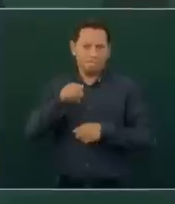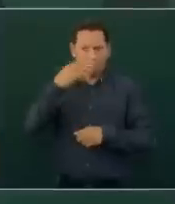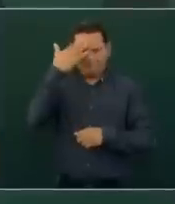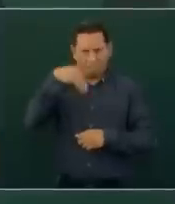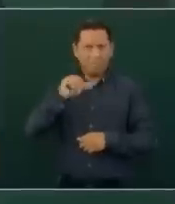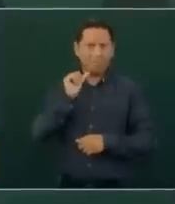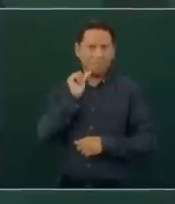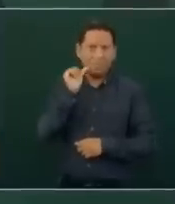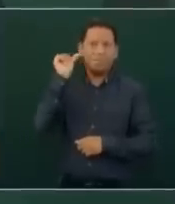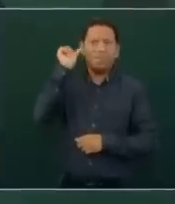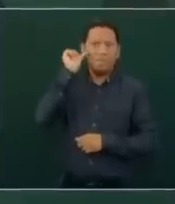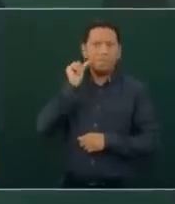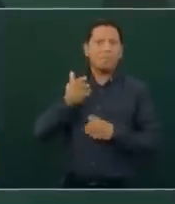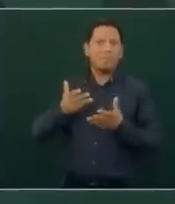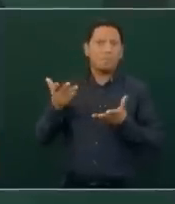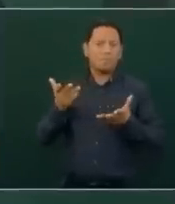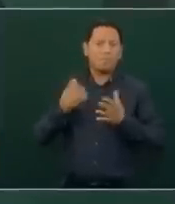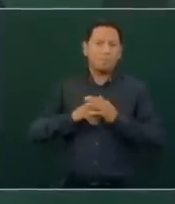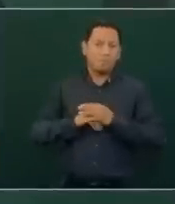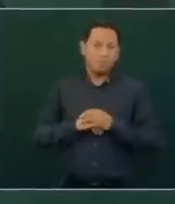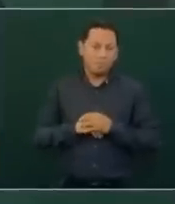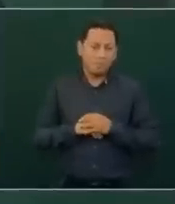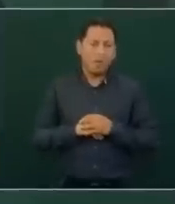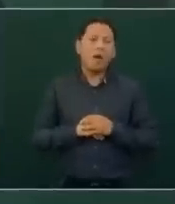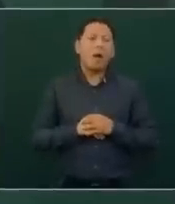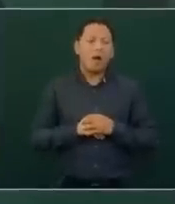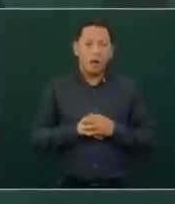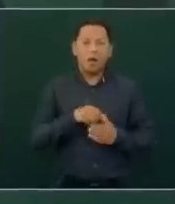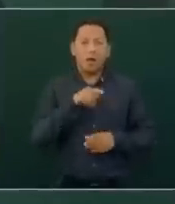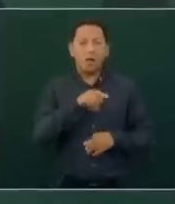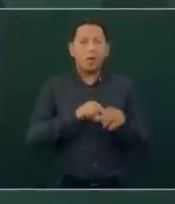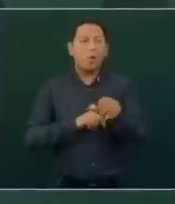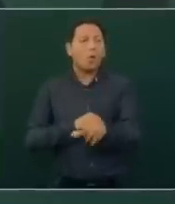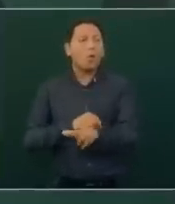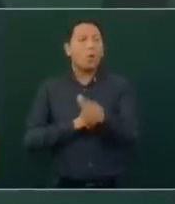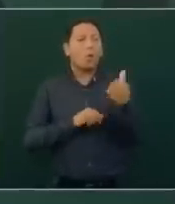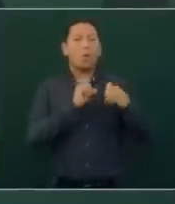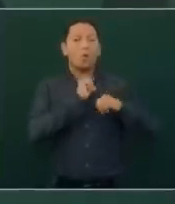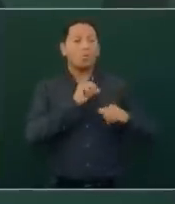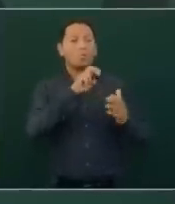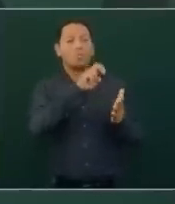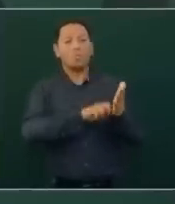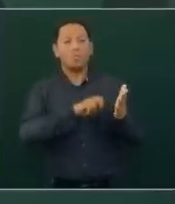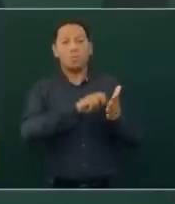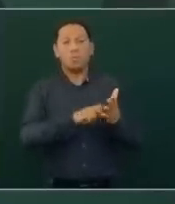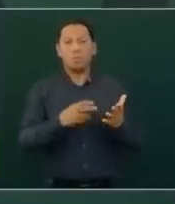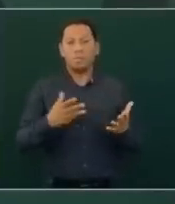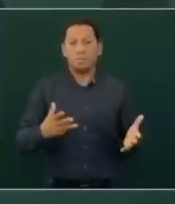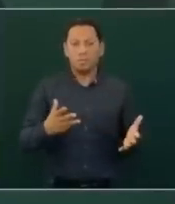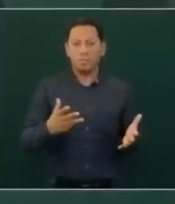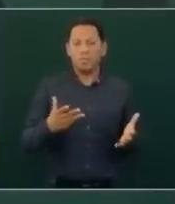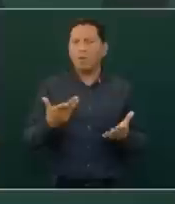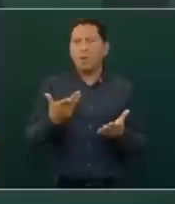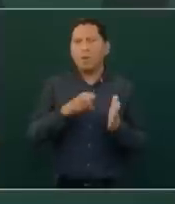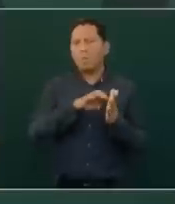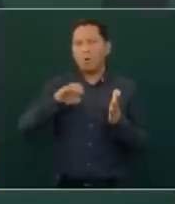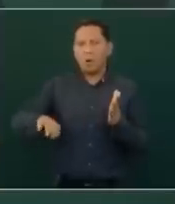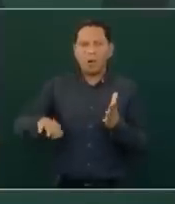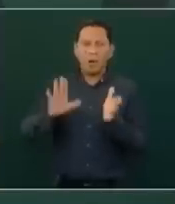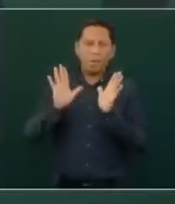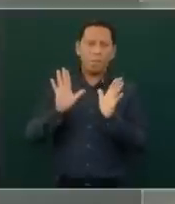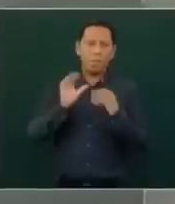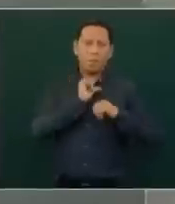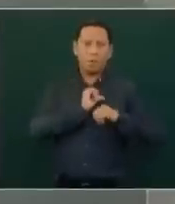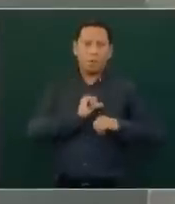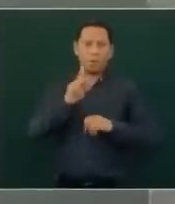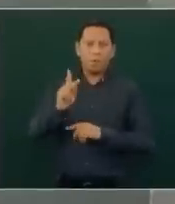fue corregirle la plana a otro poder. Es como si el poder